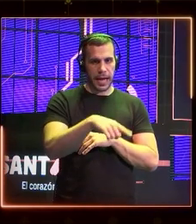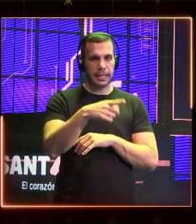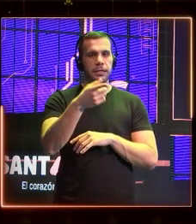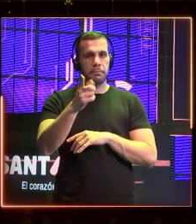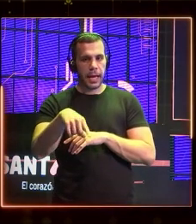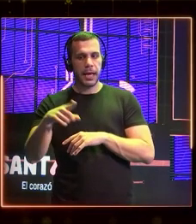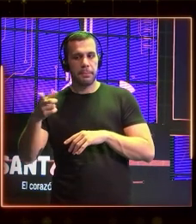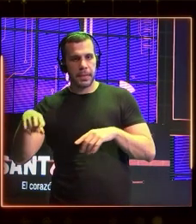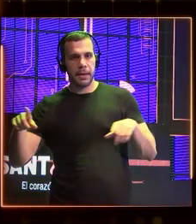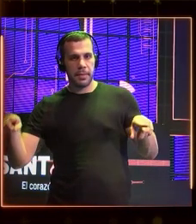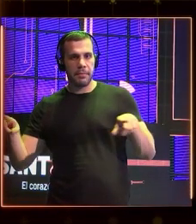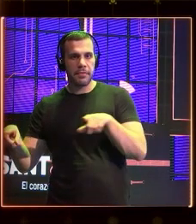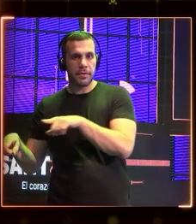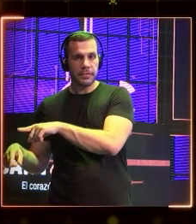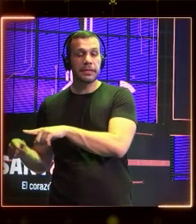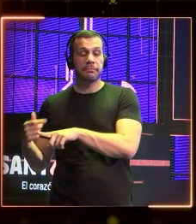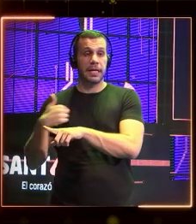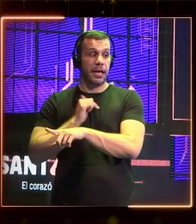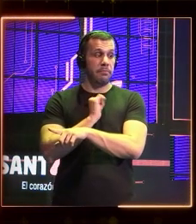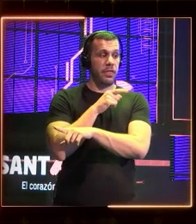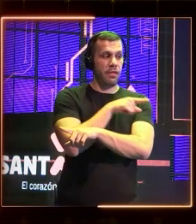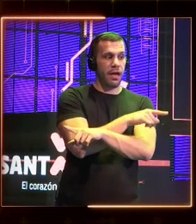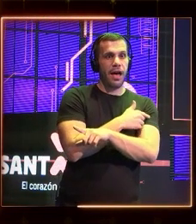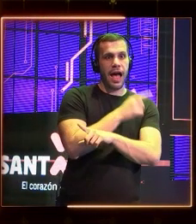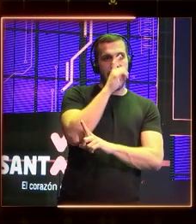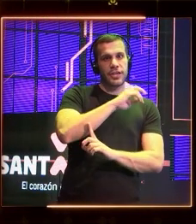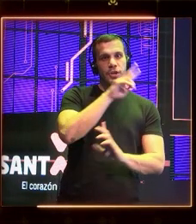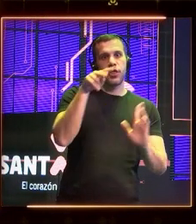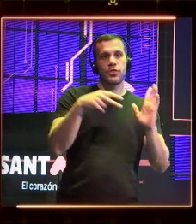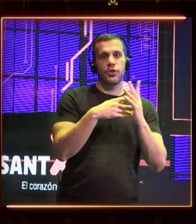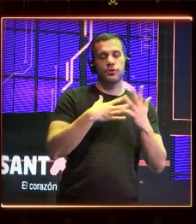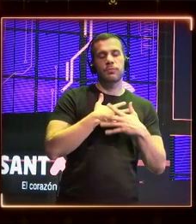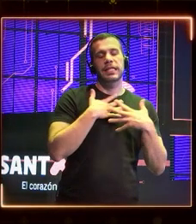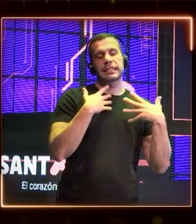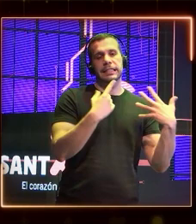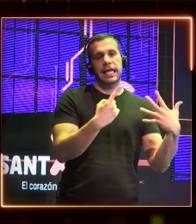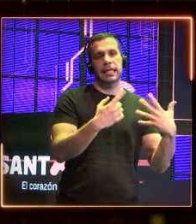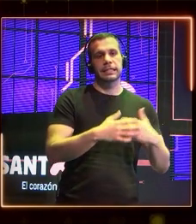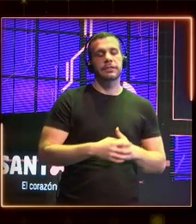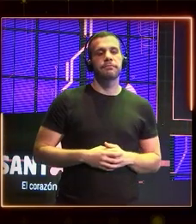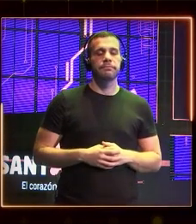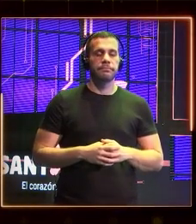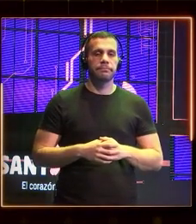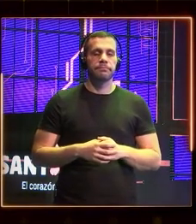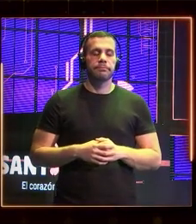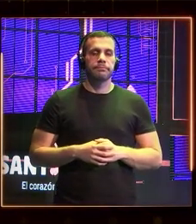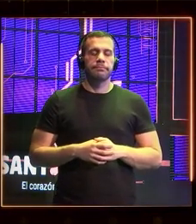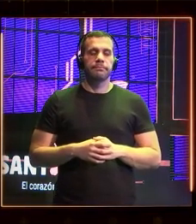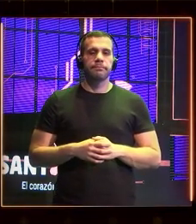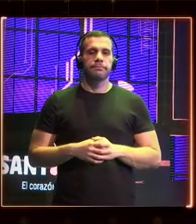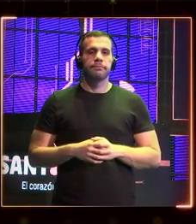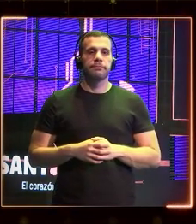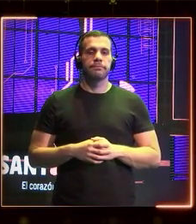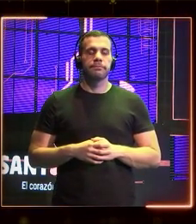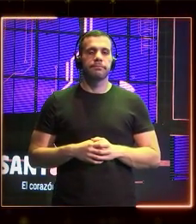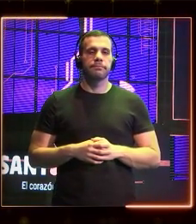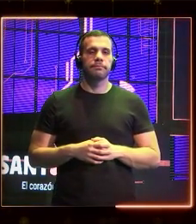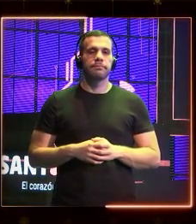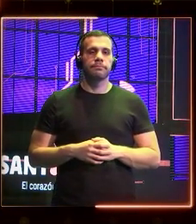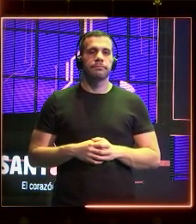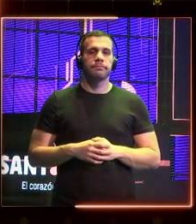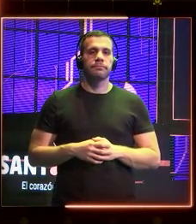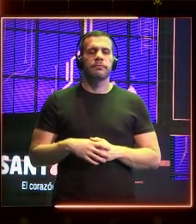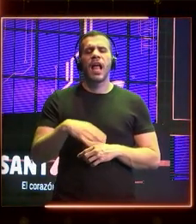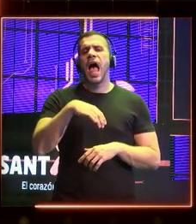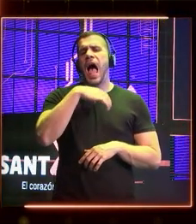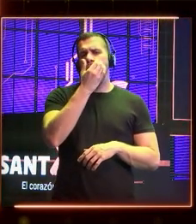esto empezó en 2006 porque bueno la historia de de de esto es que sobre Apple se